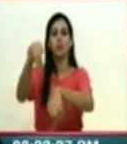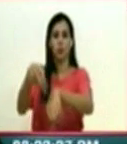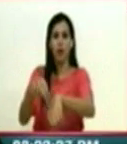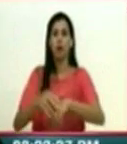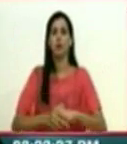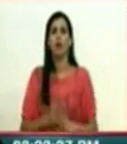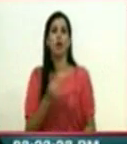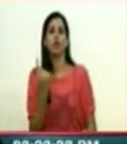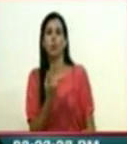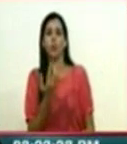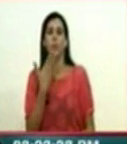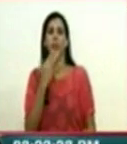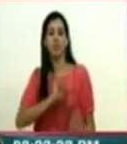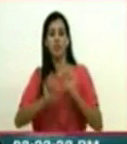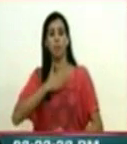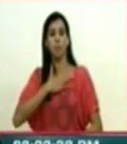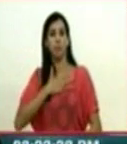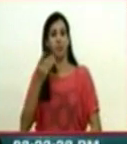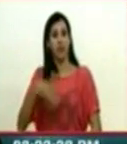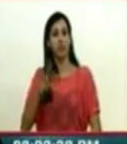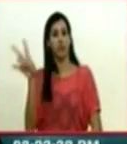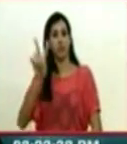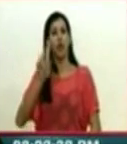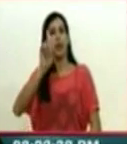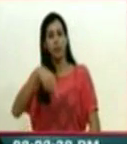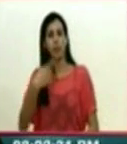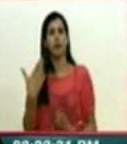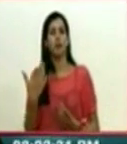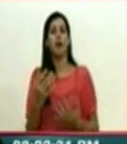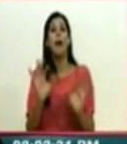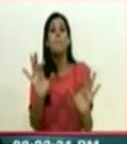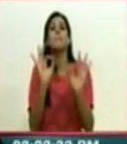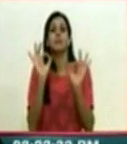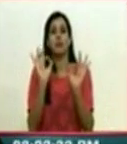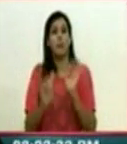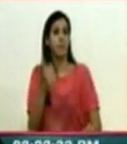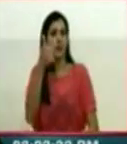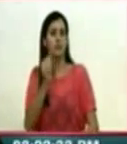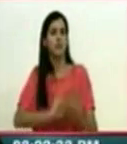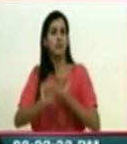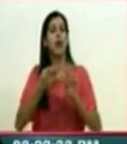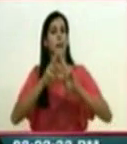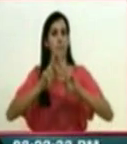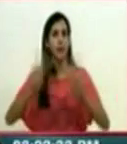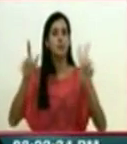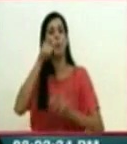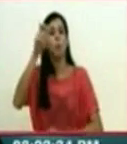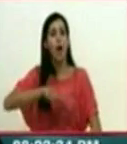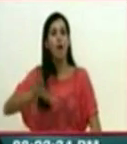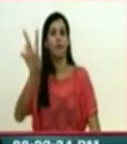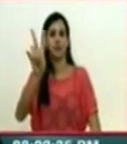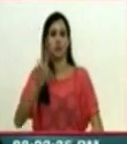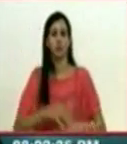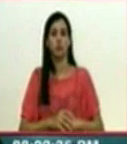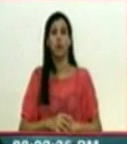no solamente para defender los derechos de Venezuela, sino por sobre todas las cosas defender la paz del pueblo venezolano.